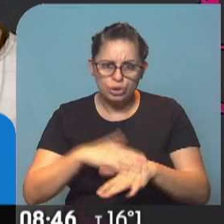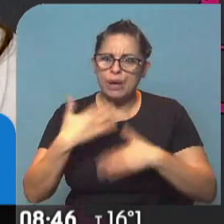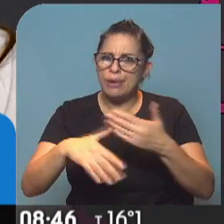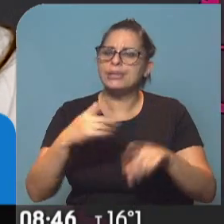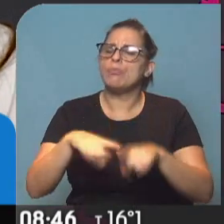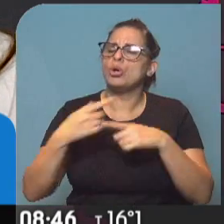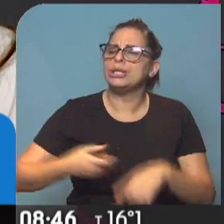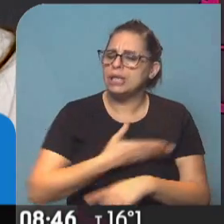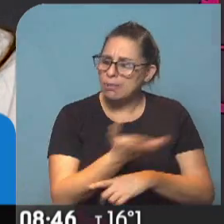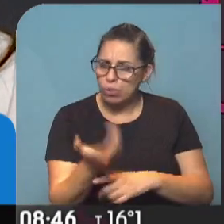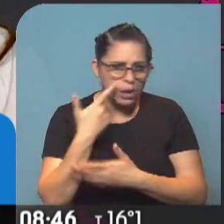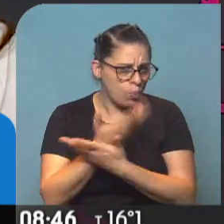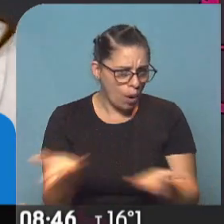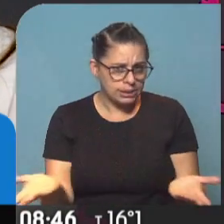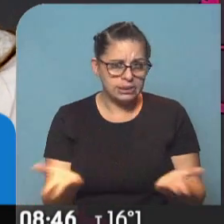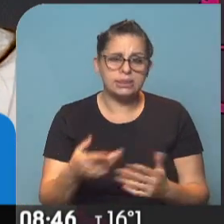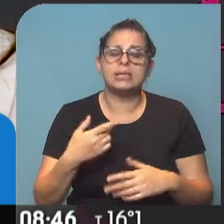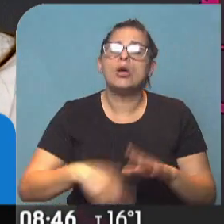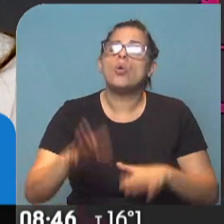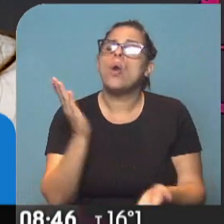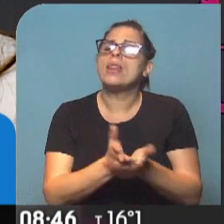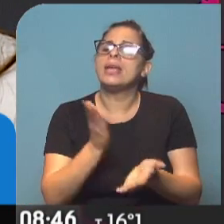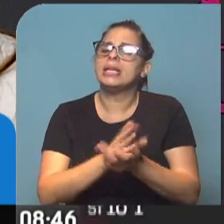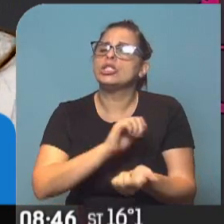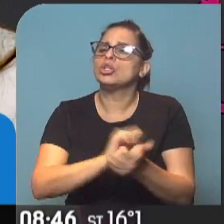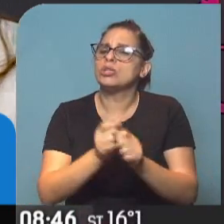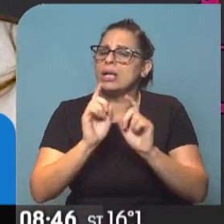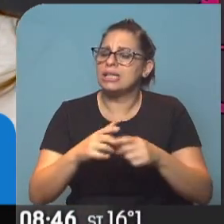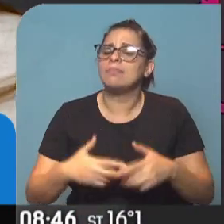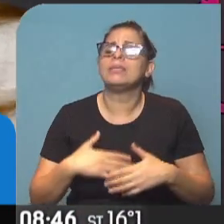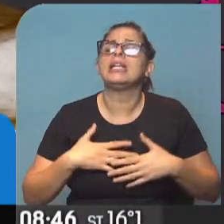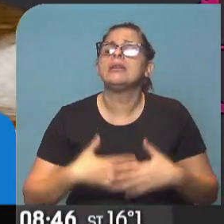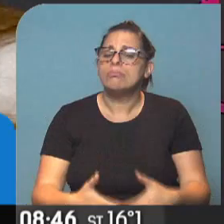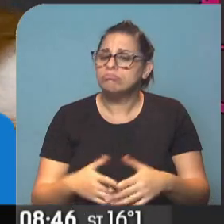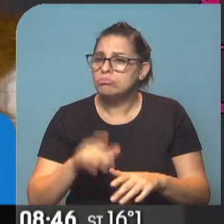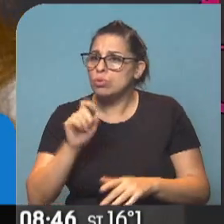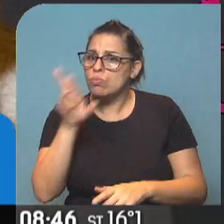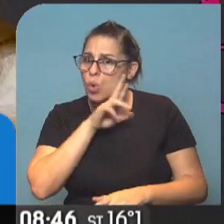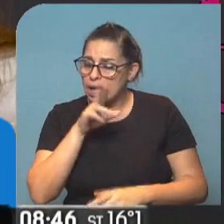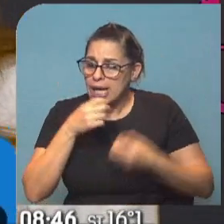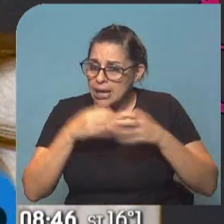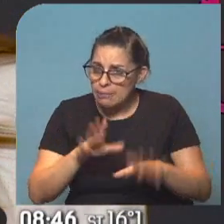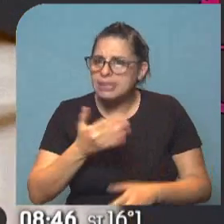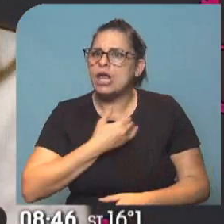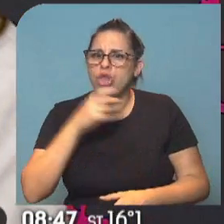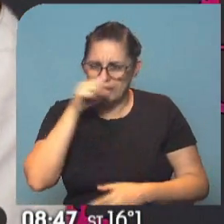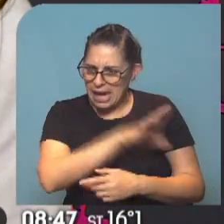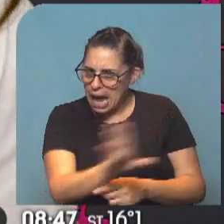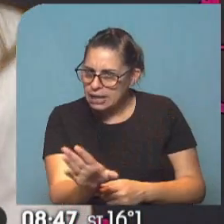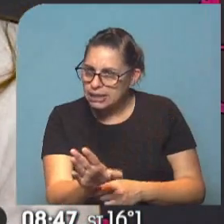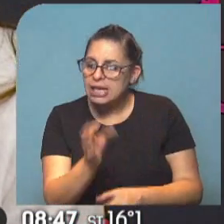políticas públicas que reflejen justamente cuáles son los derechos sexuales y reproductivos de las mujeres. Y esto es desde el nivel inicial en las escuelas